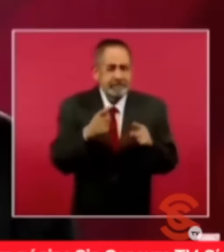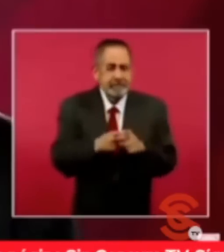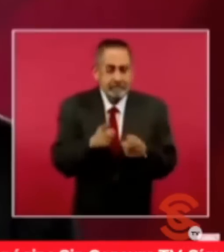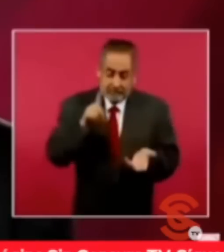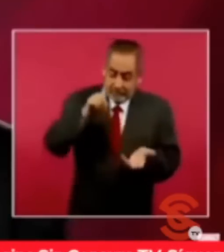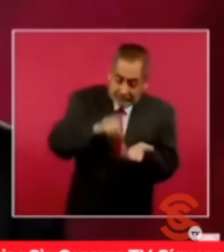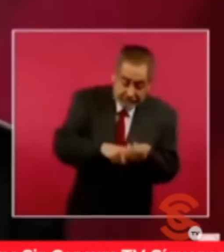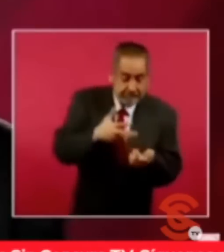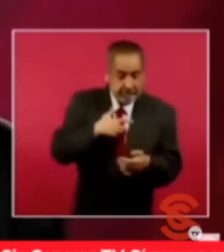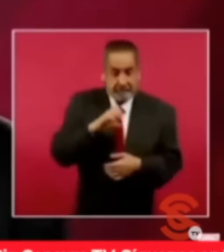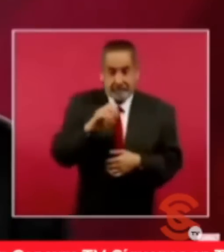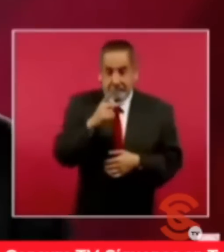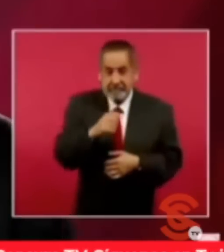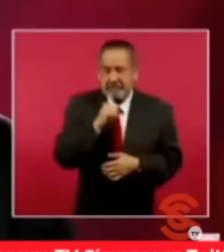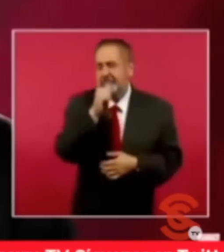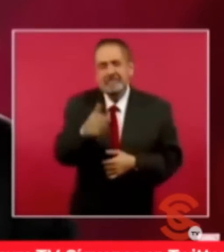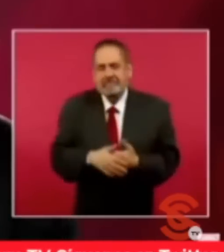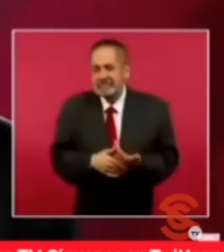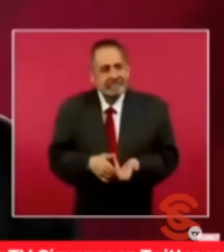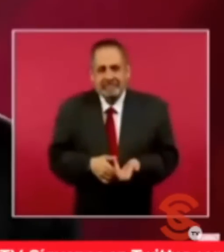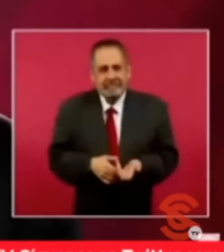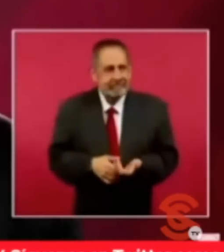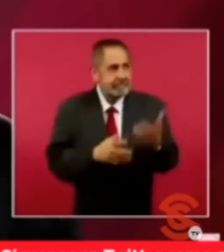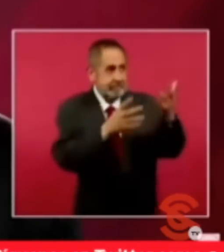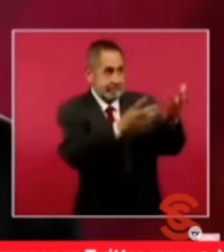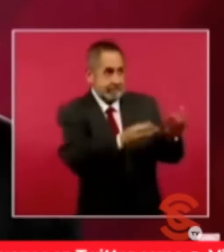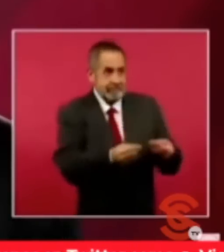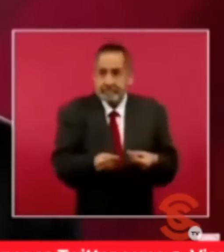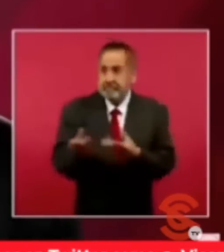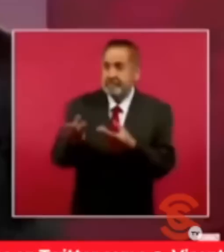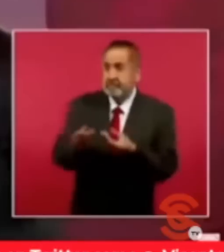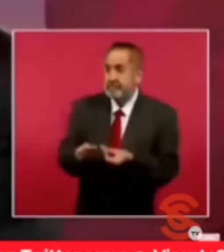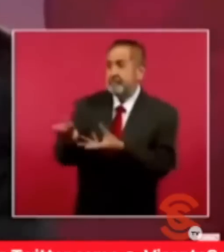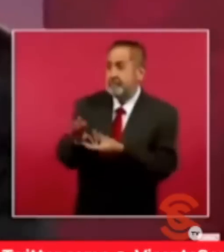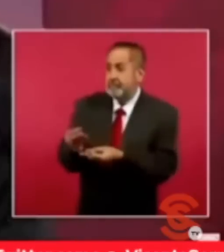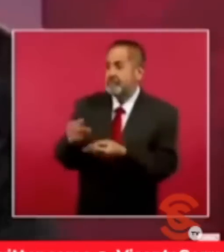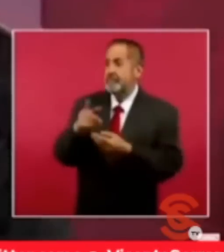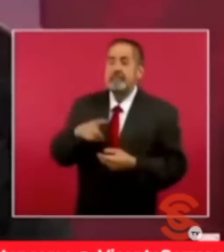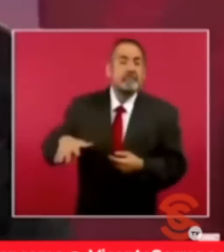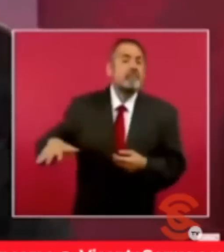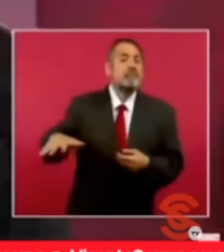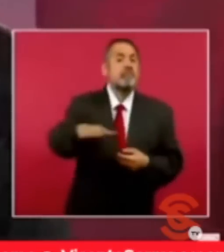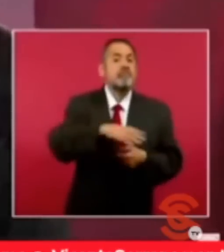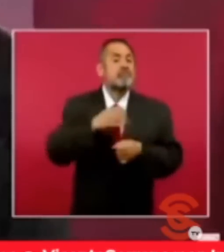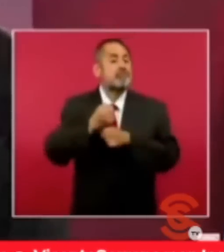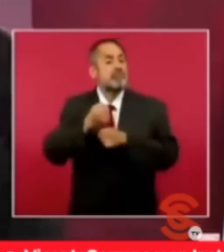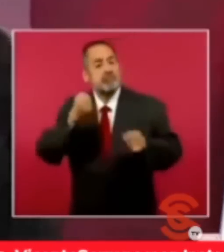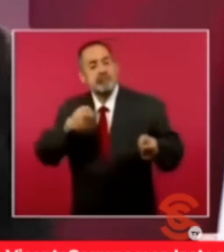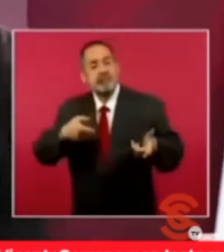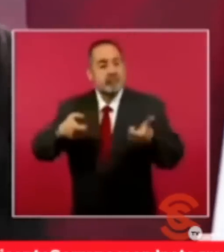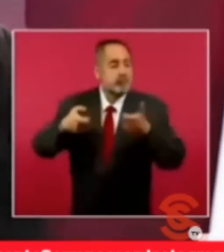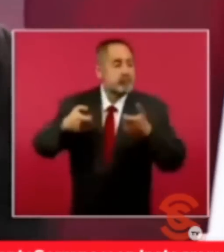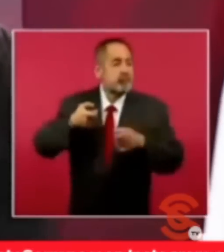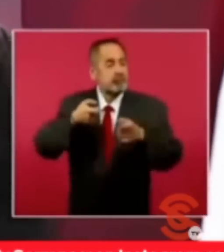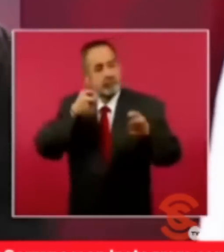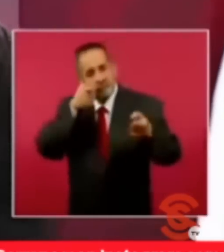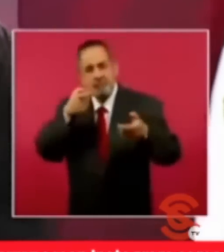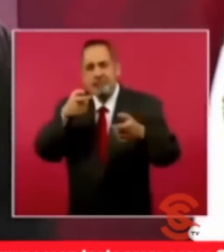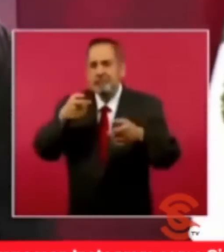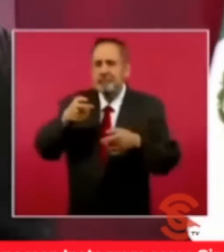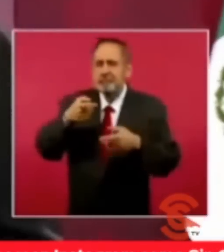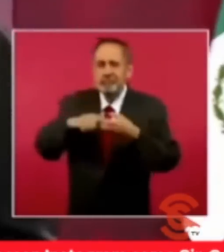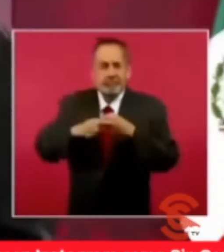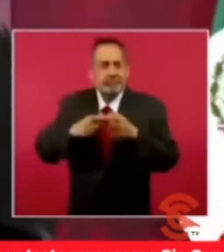de esa tecnología, y terminaron armando a las bandas de la delincuencia organizada, y con esas